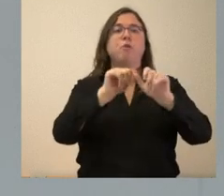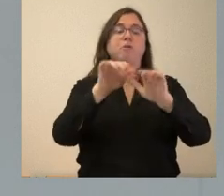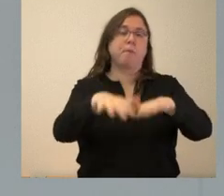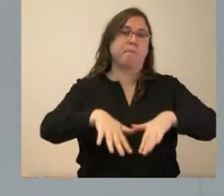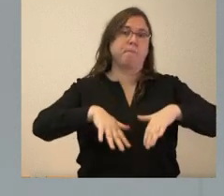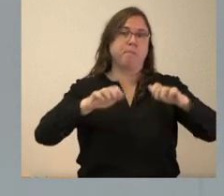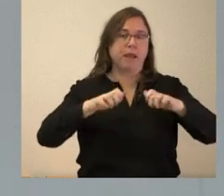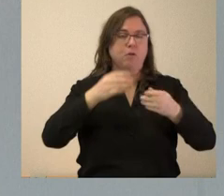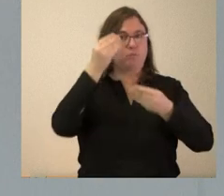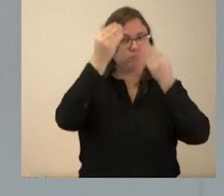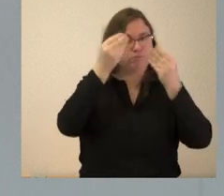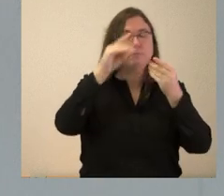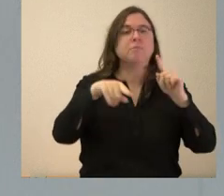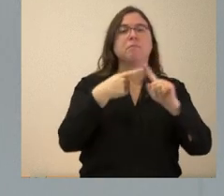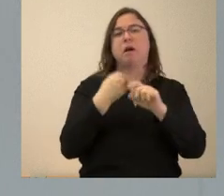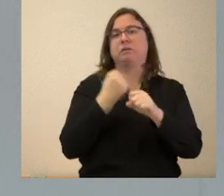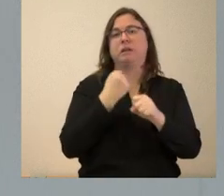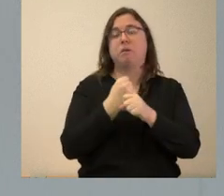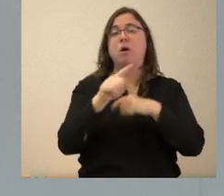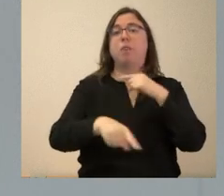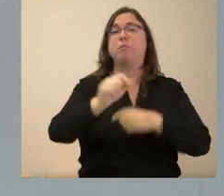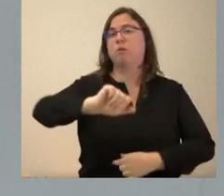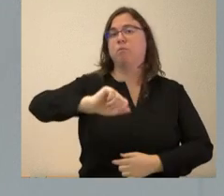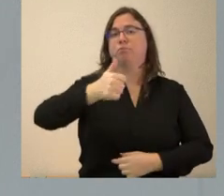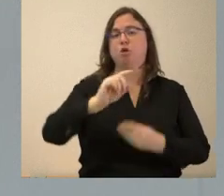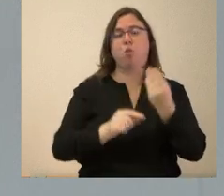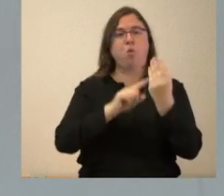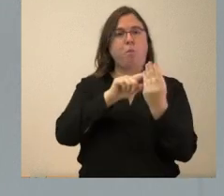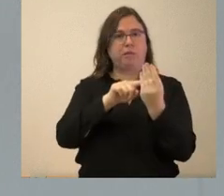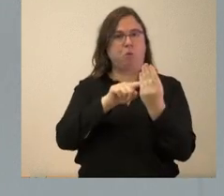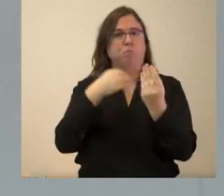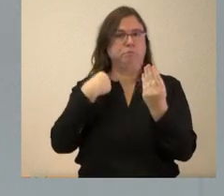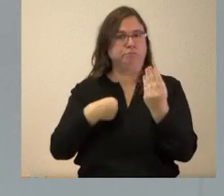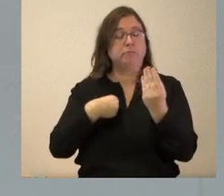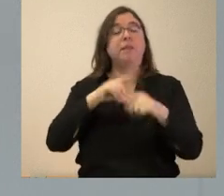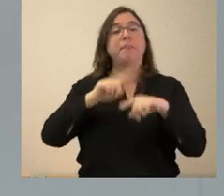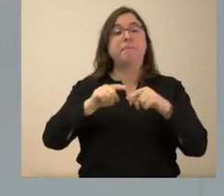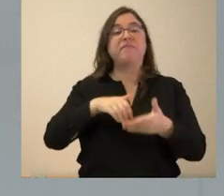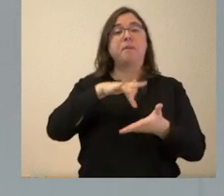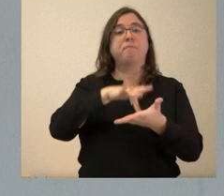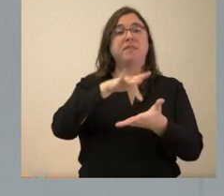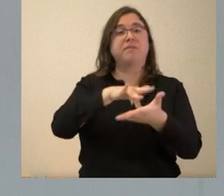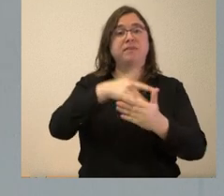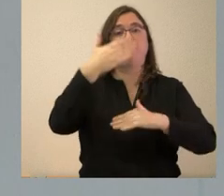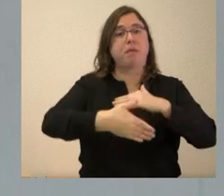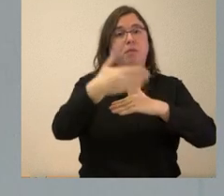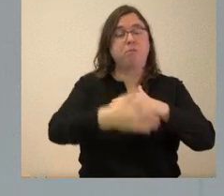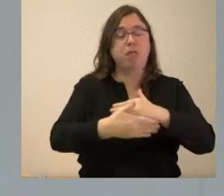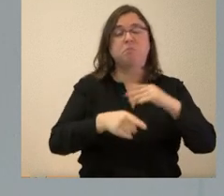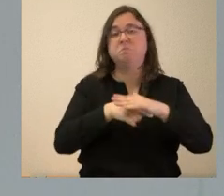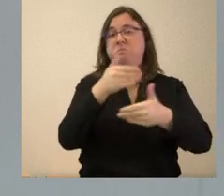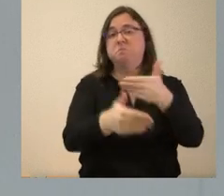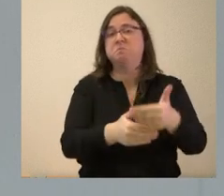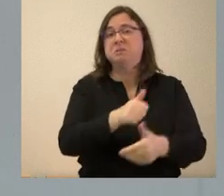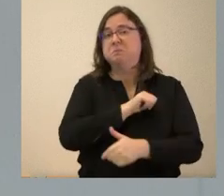toma en consideración los trabajos y por tanto finalmente la aprobación de este documento que en función de los plazos y los trámites pues esperamos que